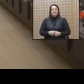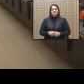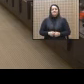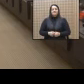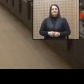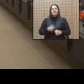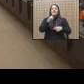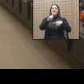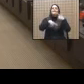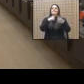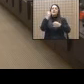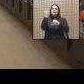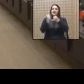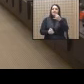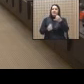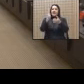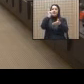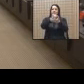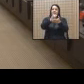Vamos al final de esto.